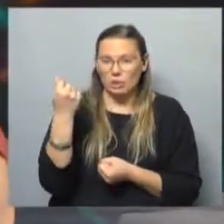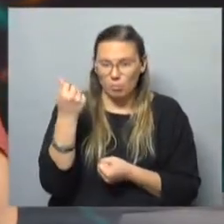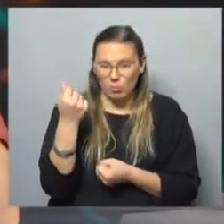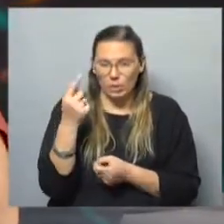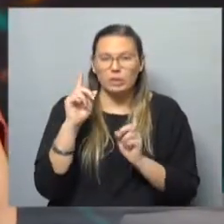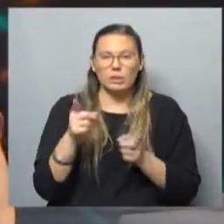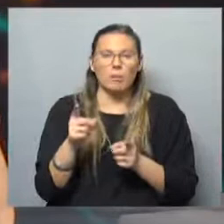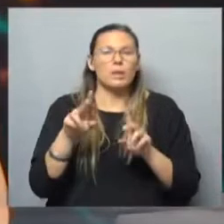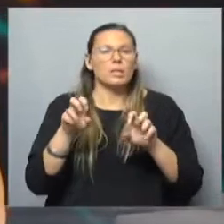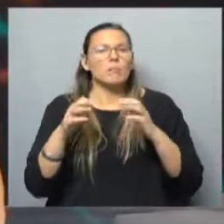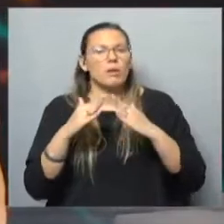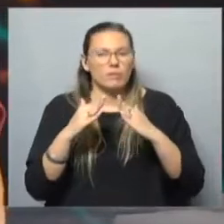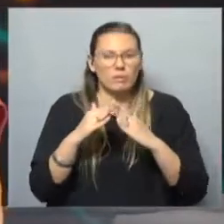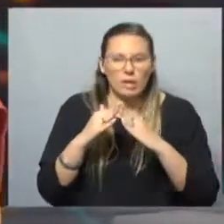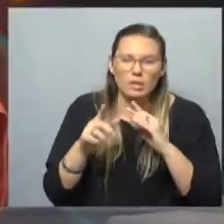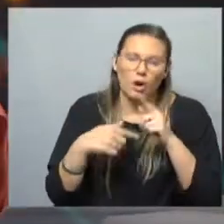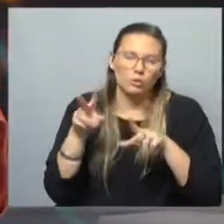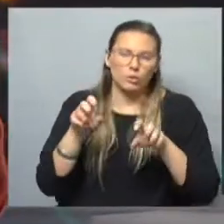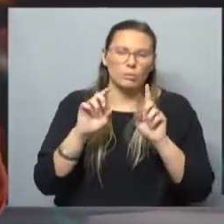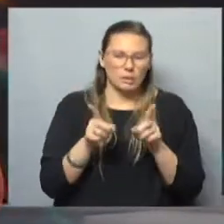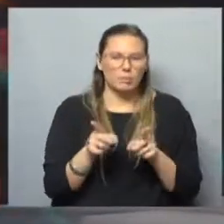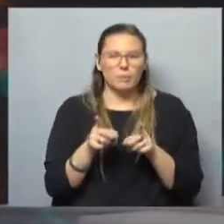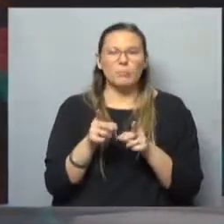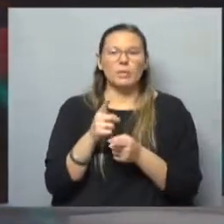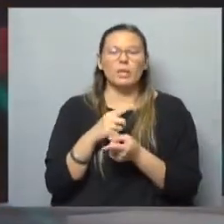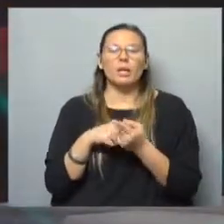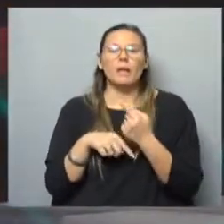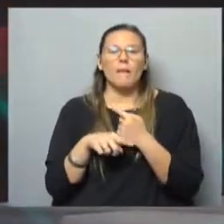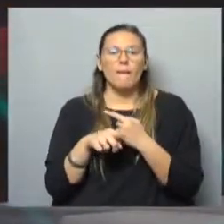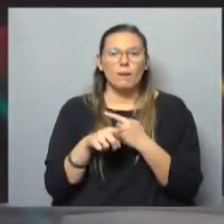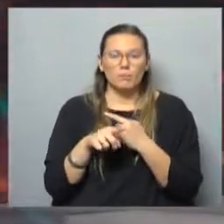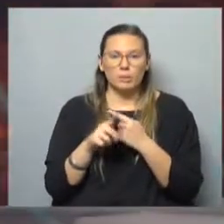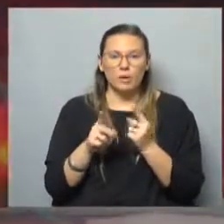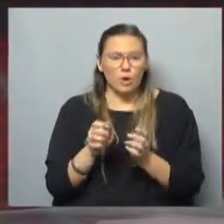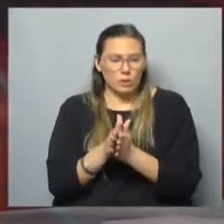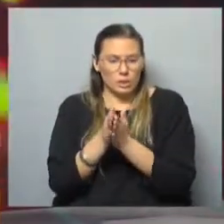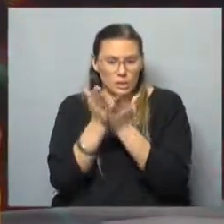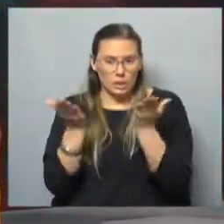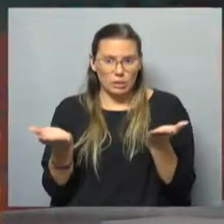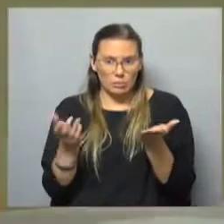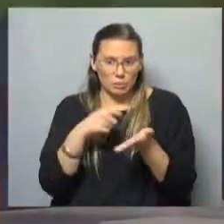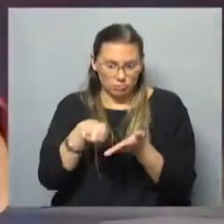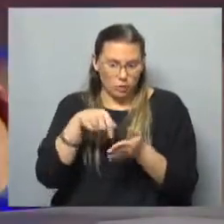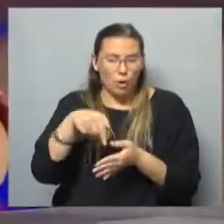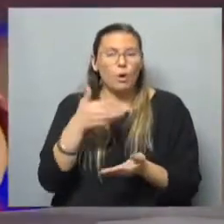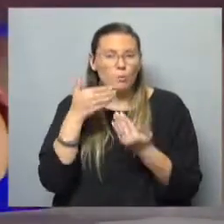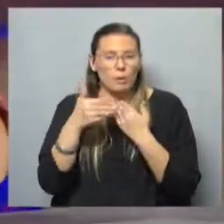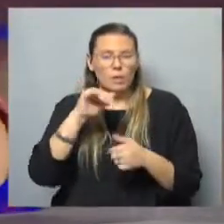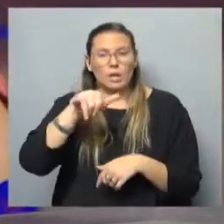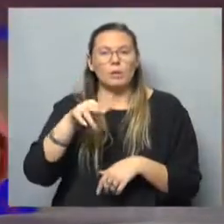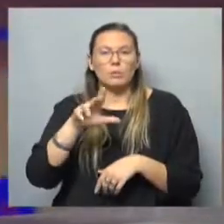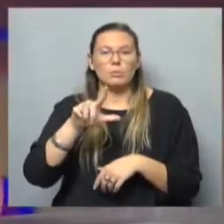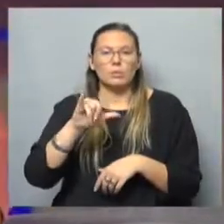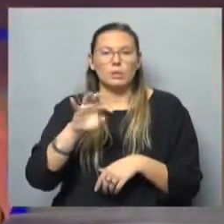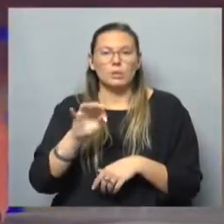en temas de vivienda, bueno, en otros temas también está presente, pero incluso sacó un libro del que va a hablar hoy Julieta. Pero